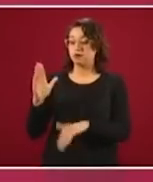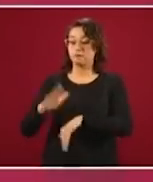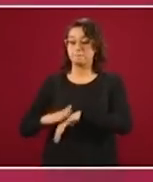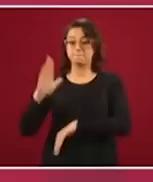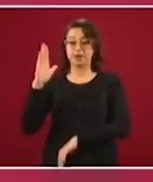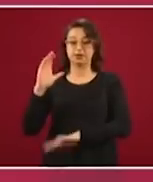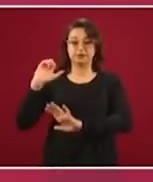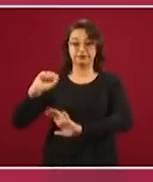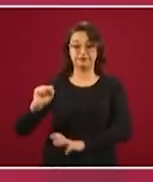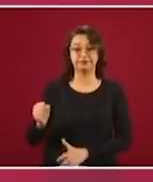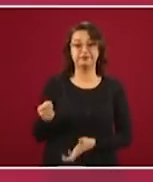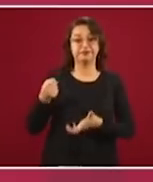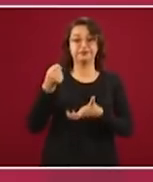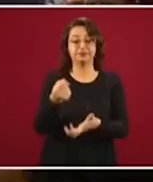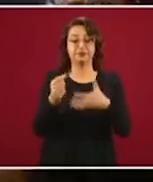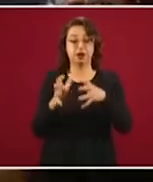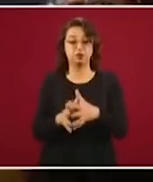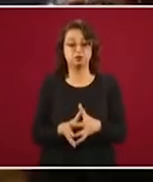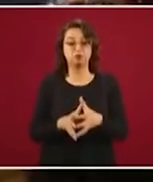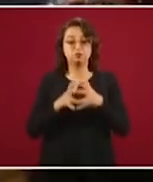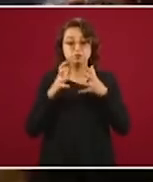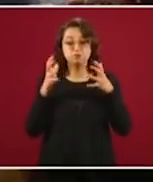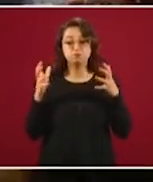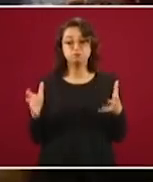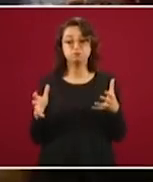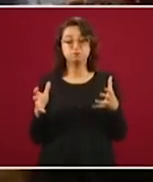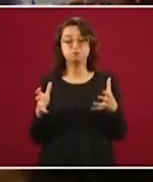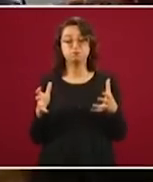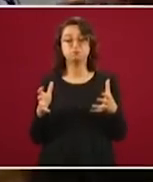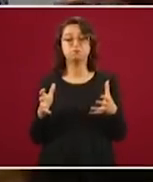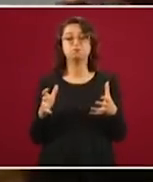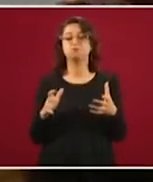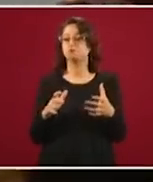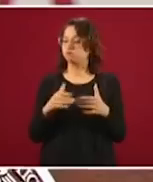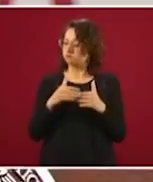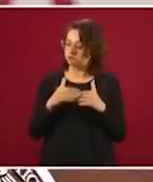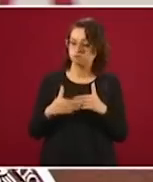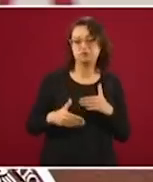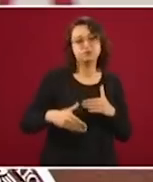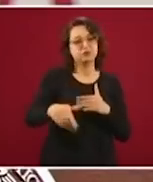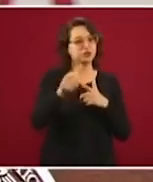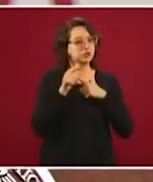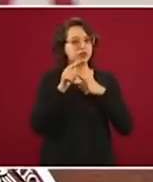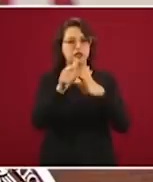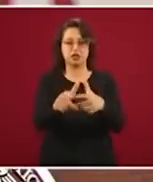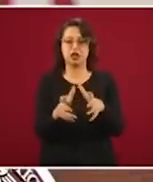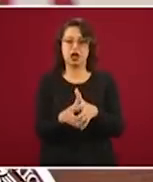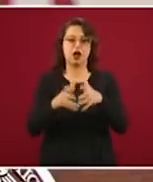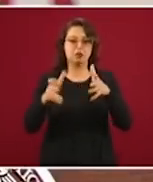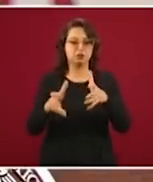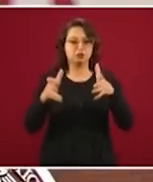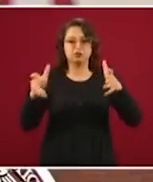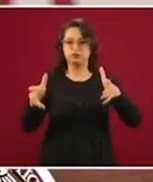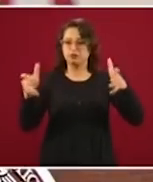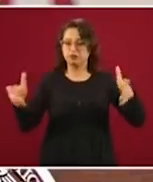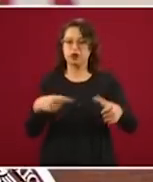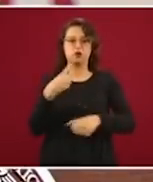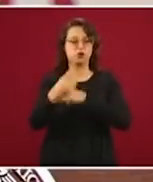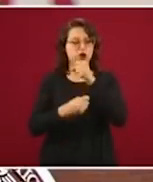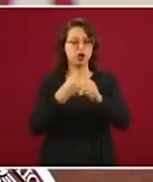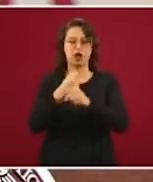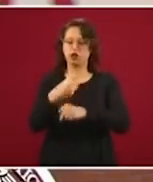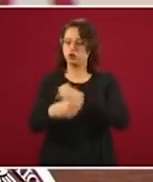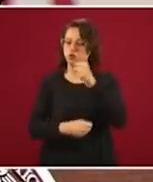aumentar el presupuesto en ese monto y de ahí hacia arriba, el año que viene